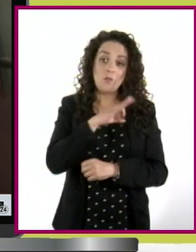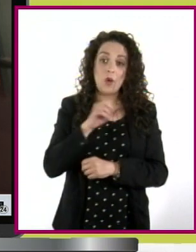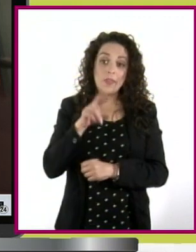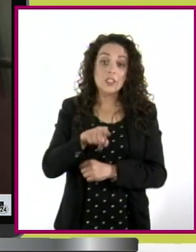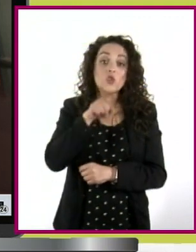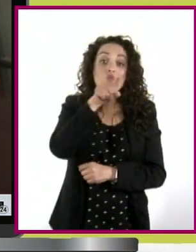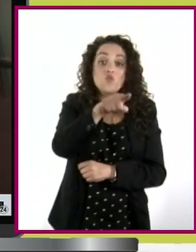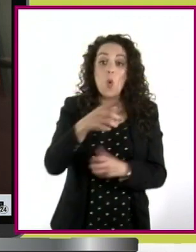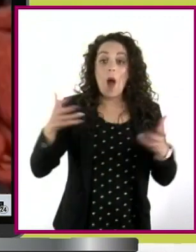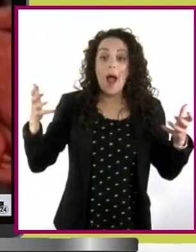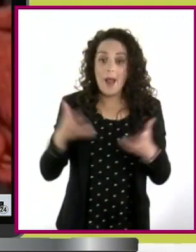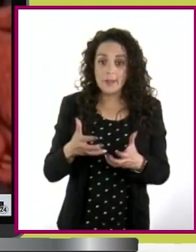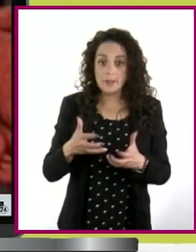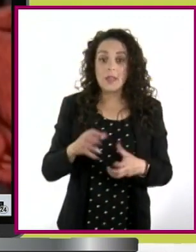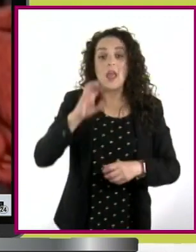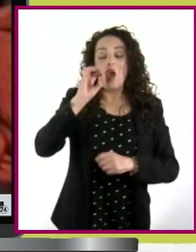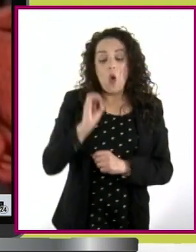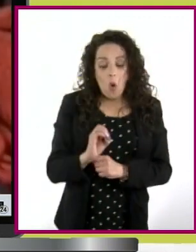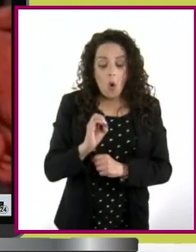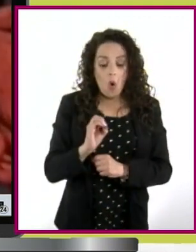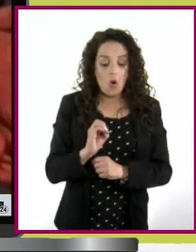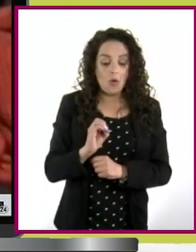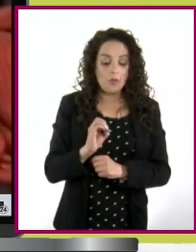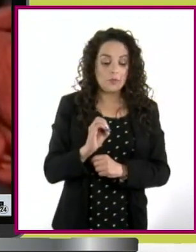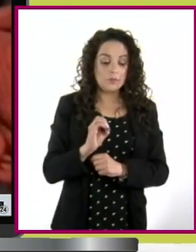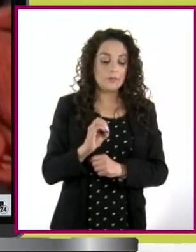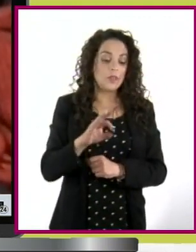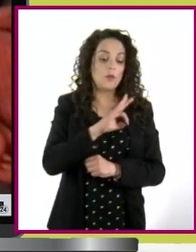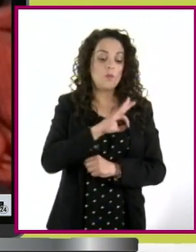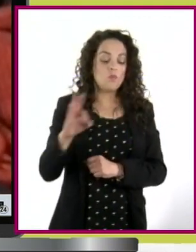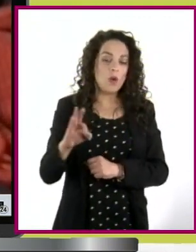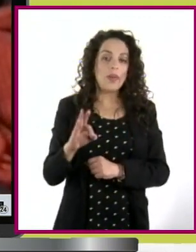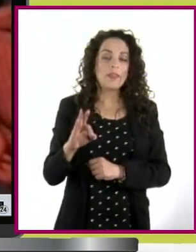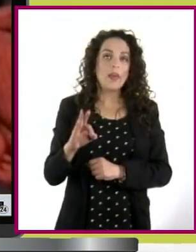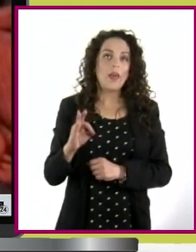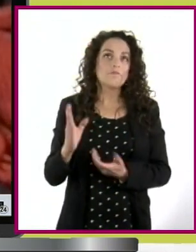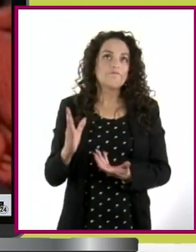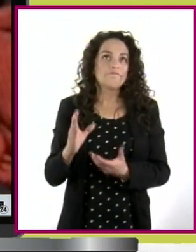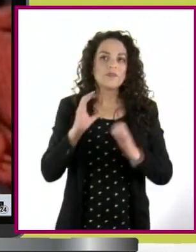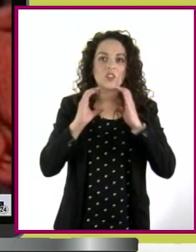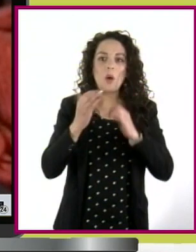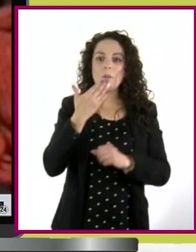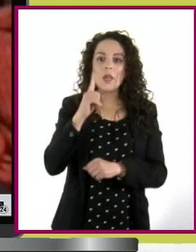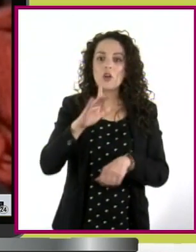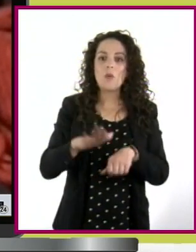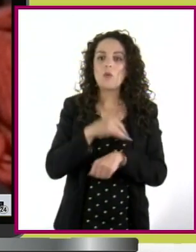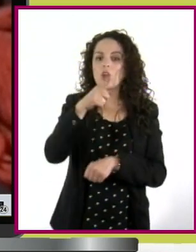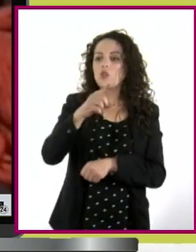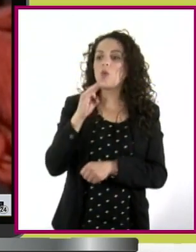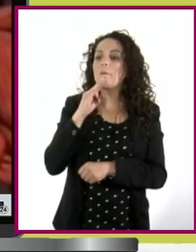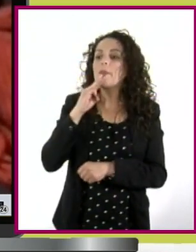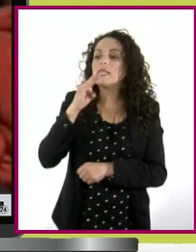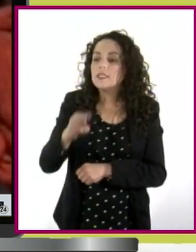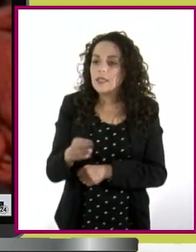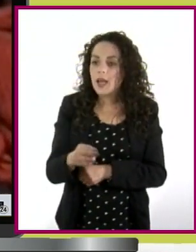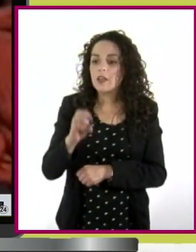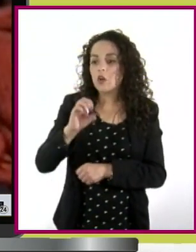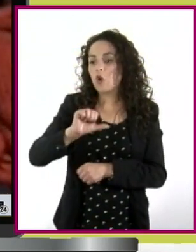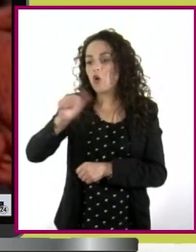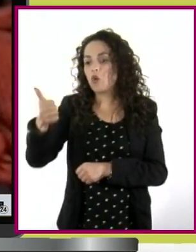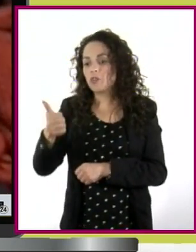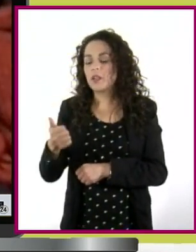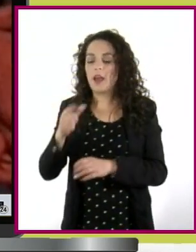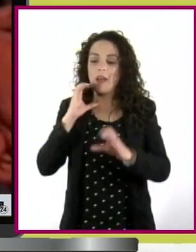que dificultan la comunicación y pueden radicar en el mensaje. Y hay otras cosas que dificultan la comunicación y radican en el